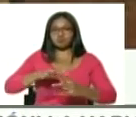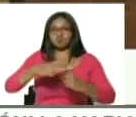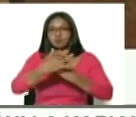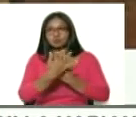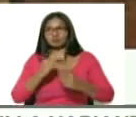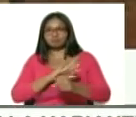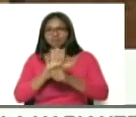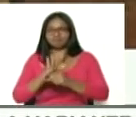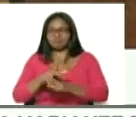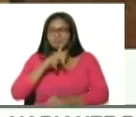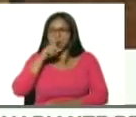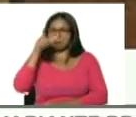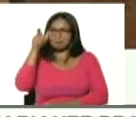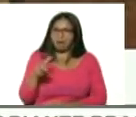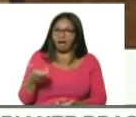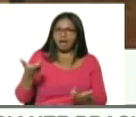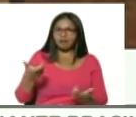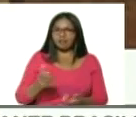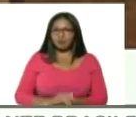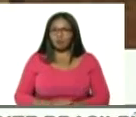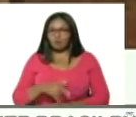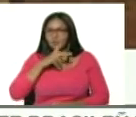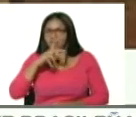Maldad, perversidad.